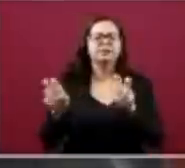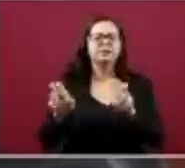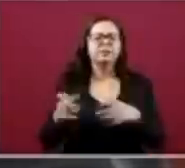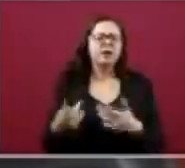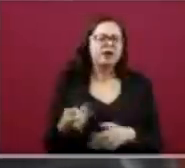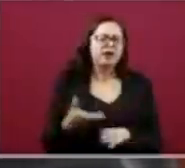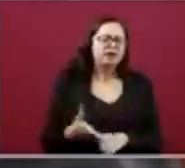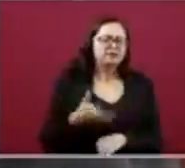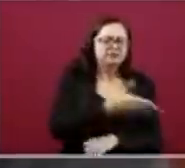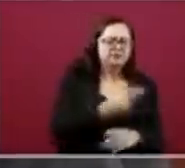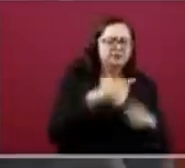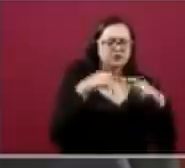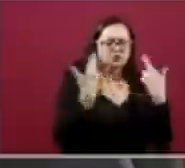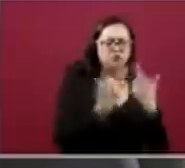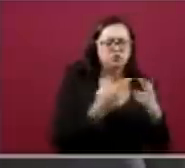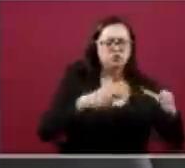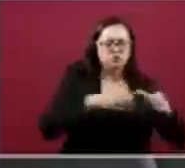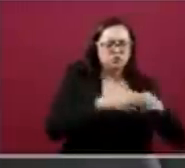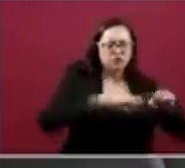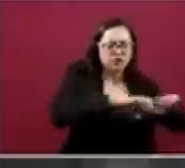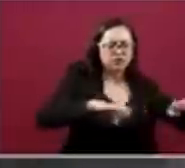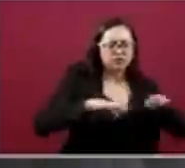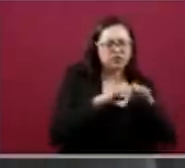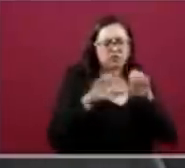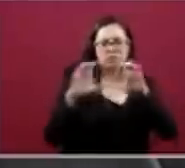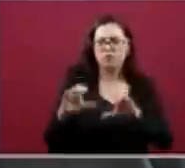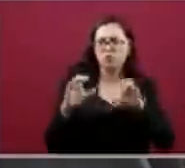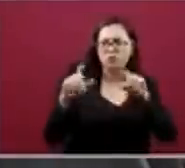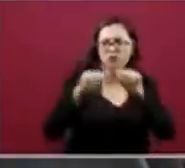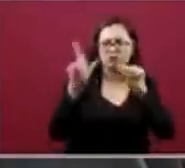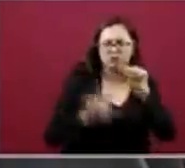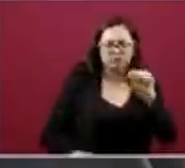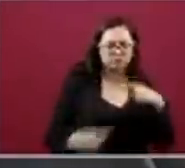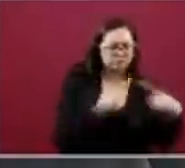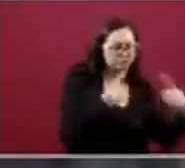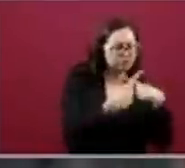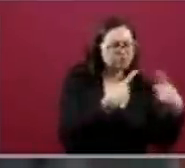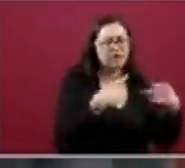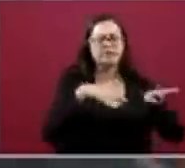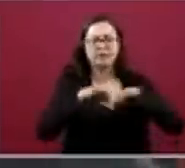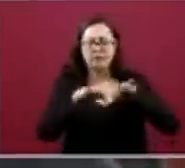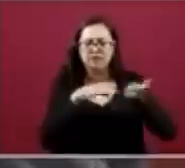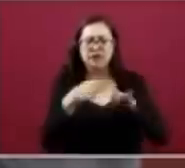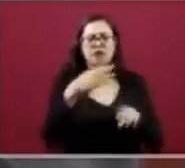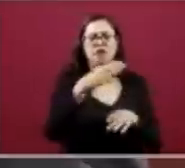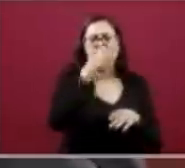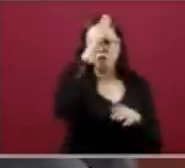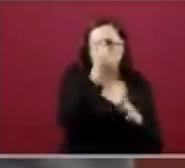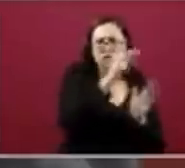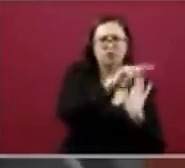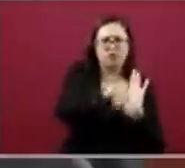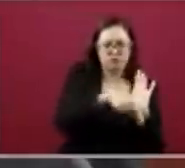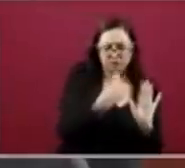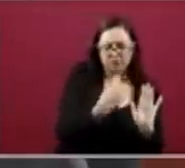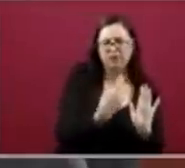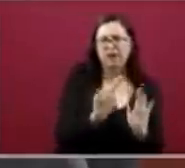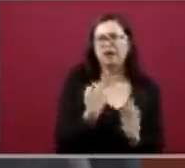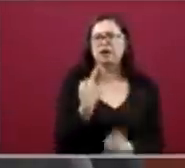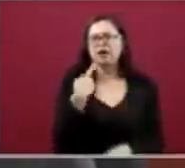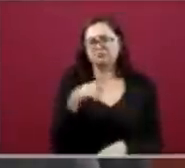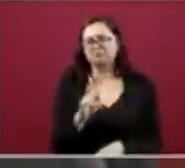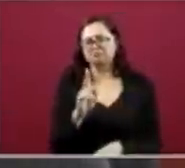toda la información, se está trabajando, se han firmado acuerdos, pero es importante que